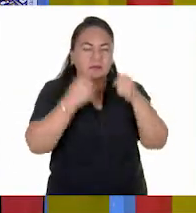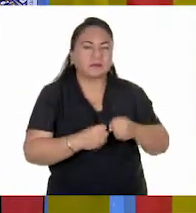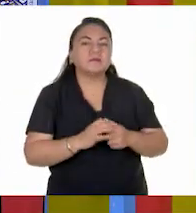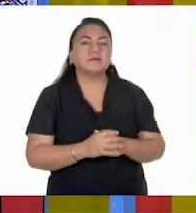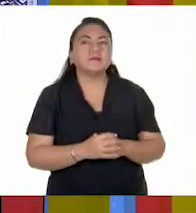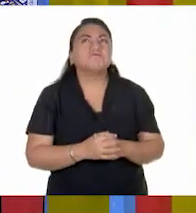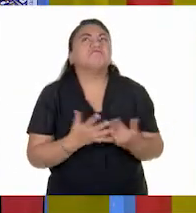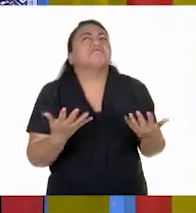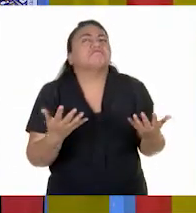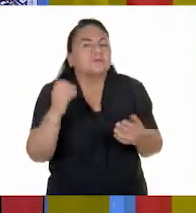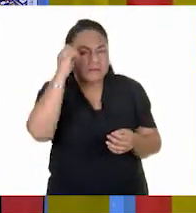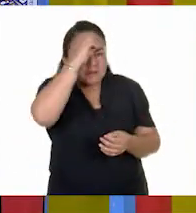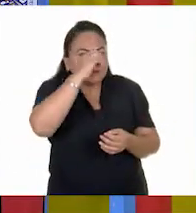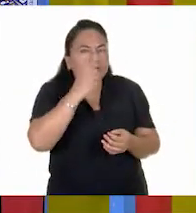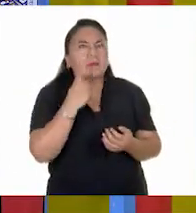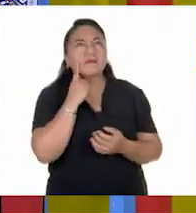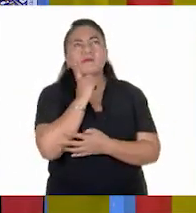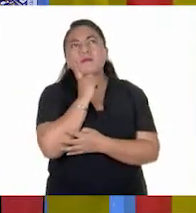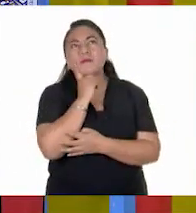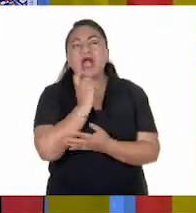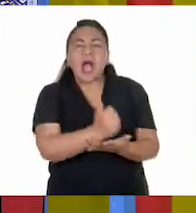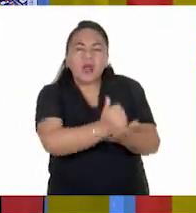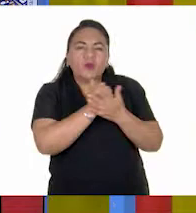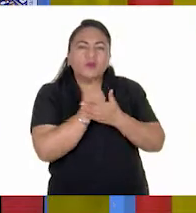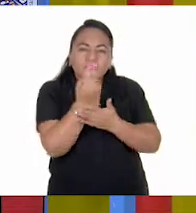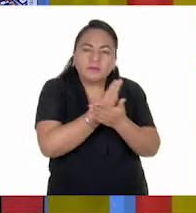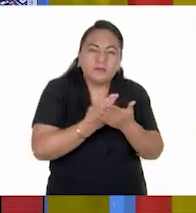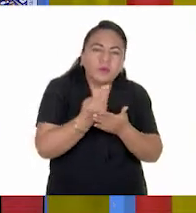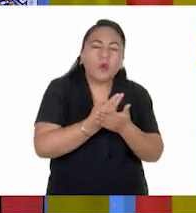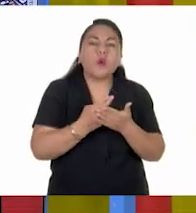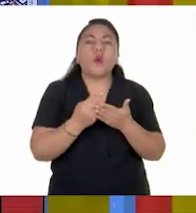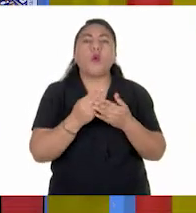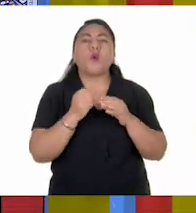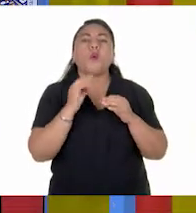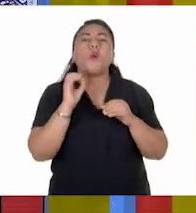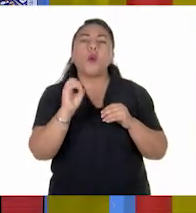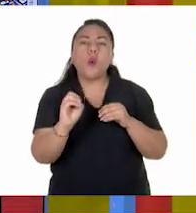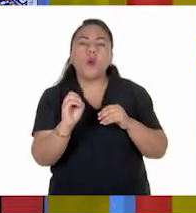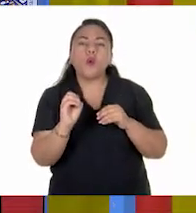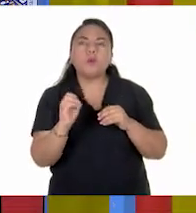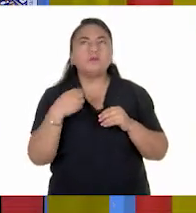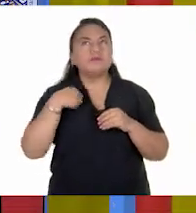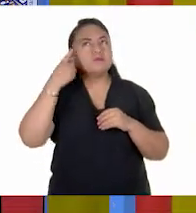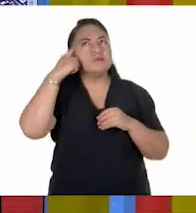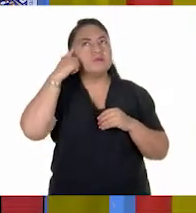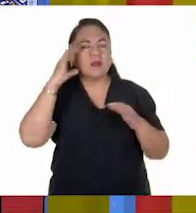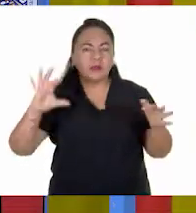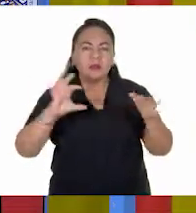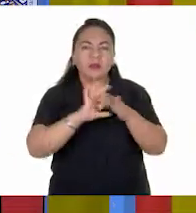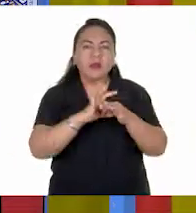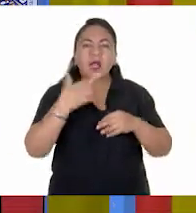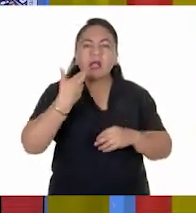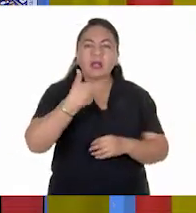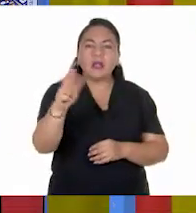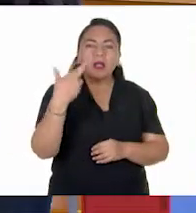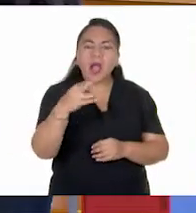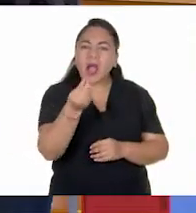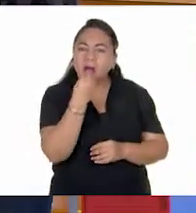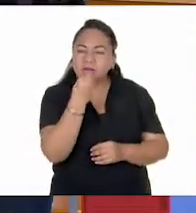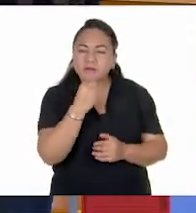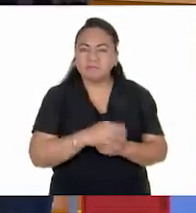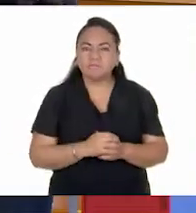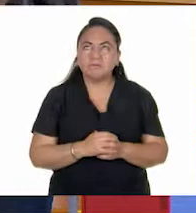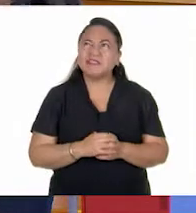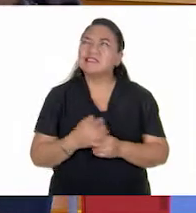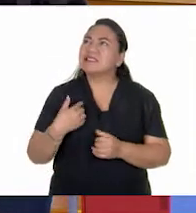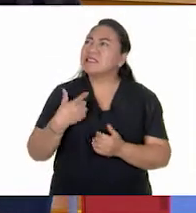te parece, Pili, si me ayudas a dibujar o a representar un restaurante? ¿Un restaurante?